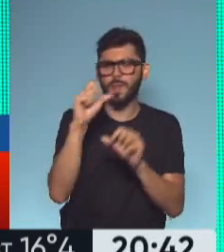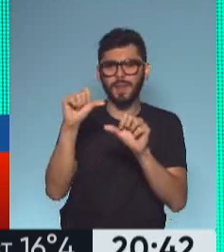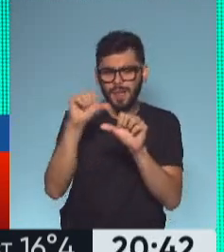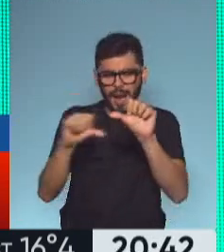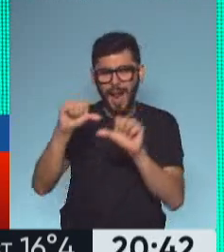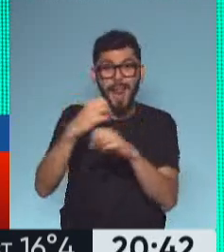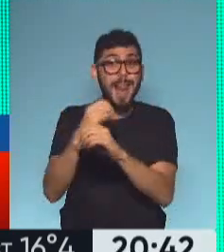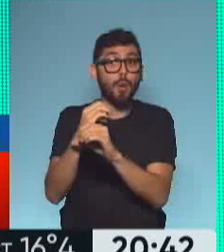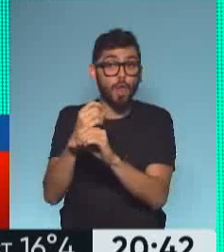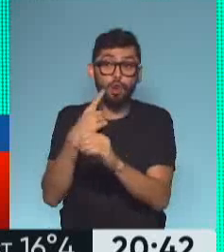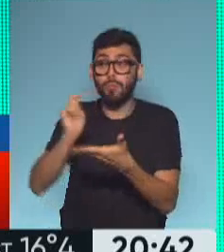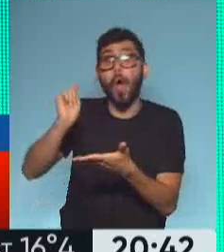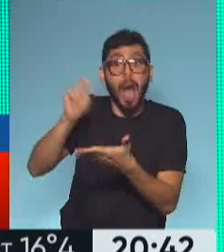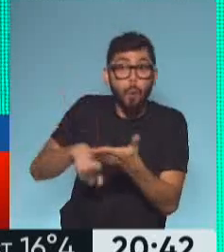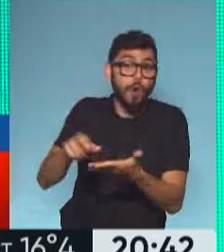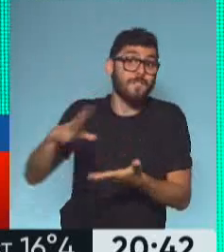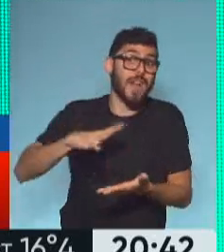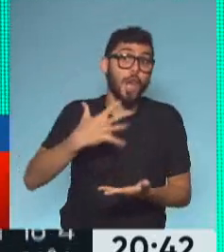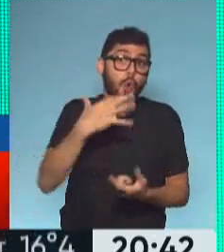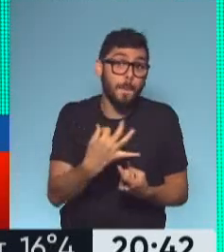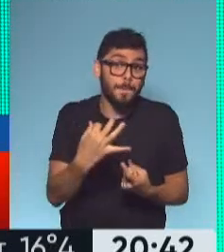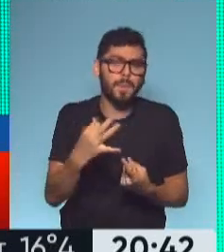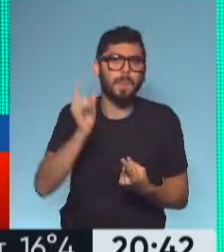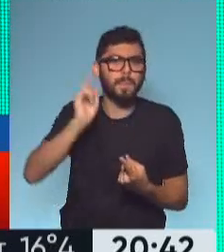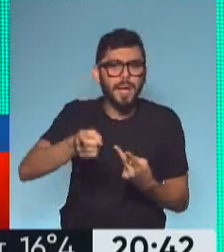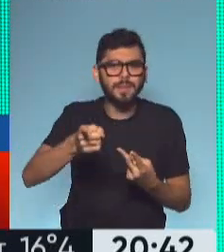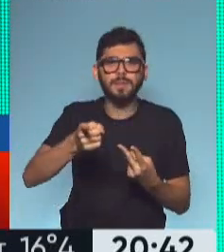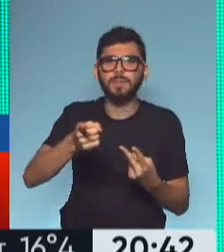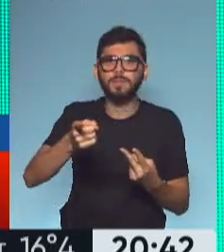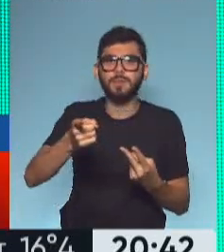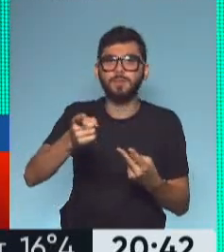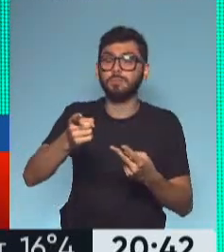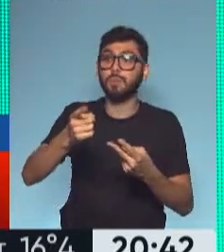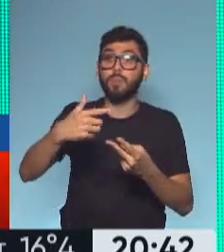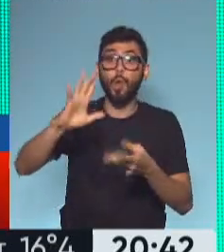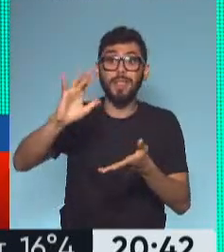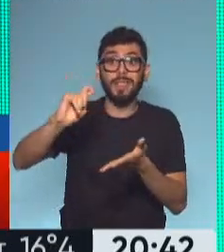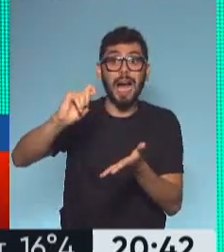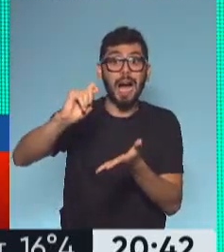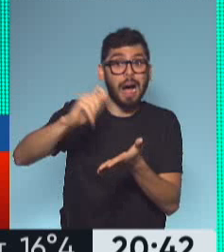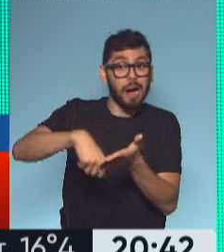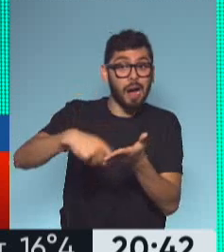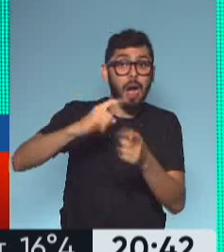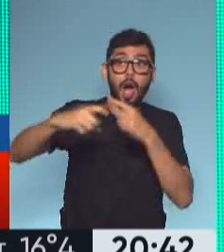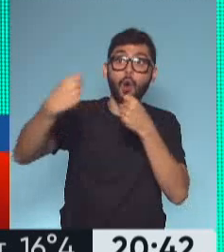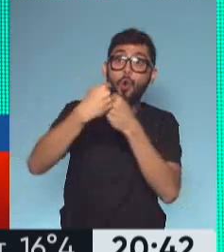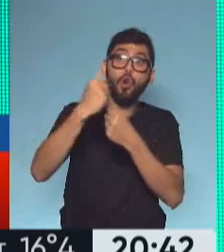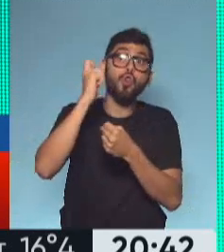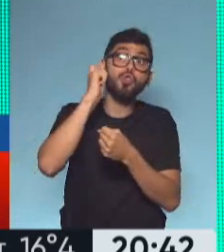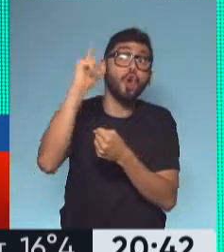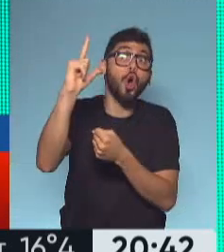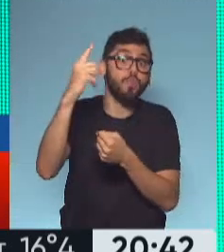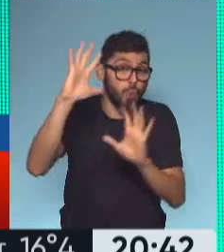tienen que terminar de cumplir y hay convenios que quizás se empiecen a dar, o convenios, aquel con Pfizer que